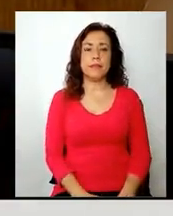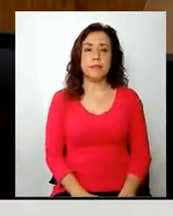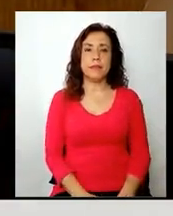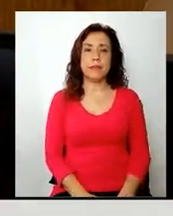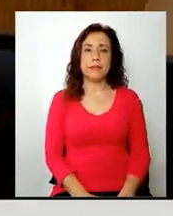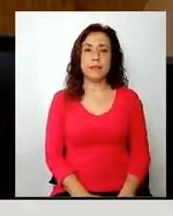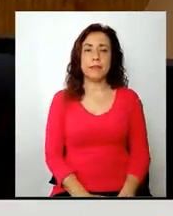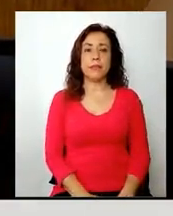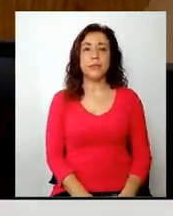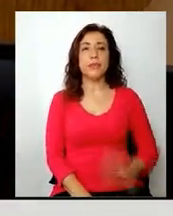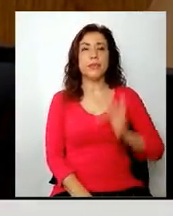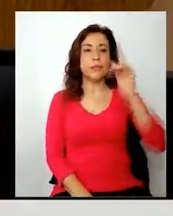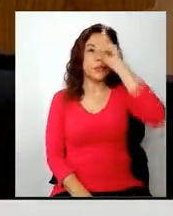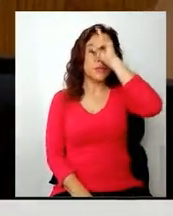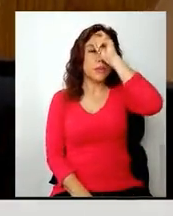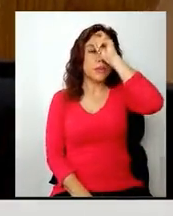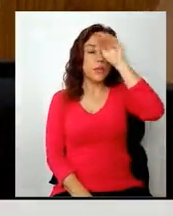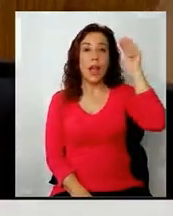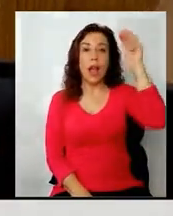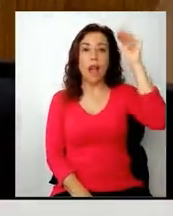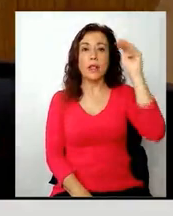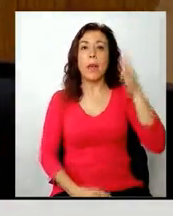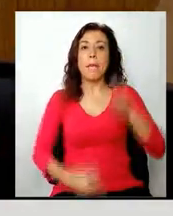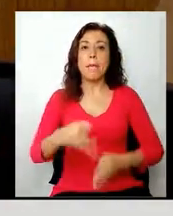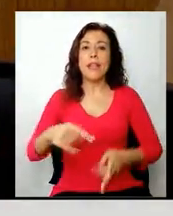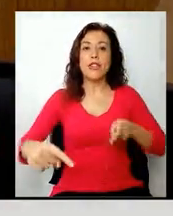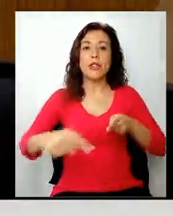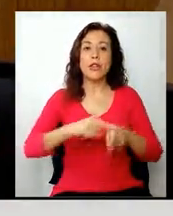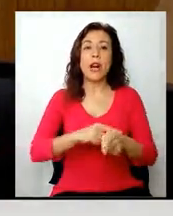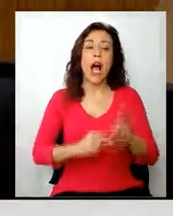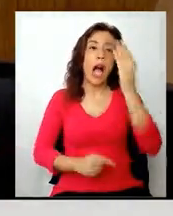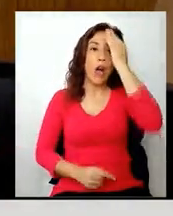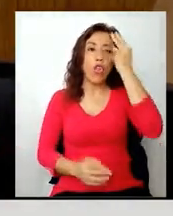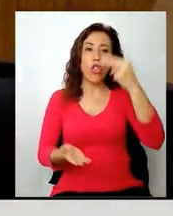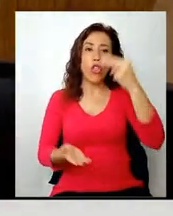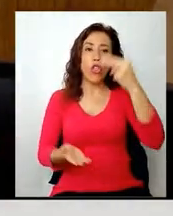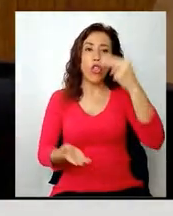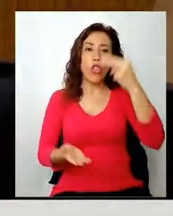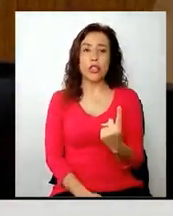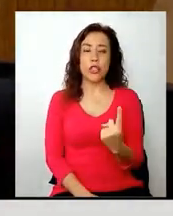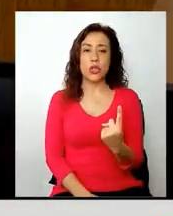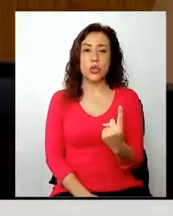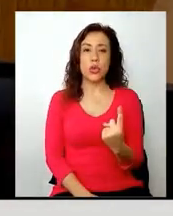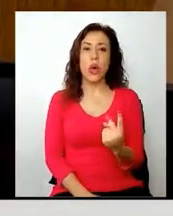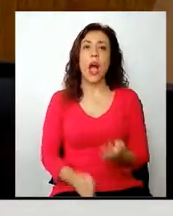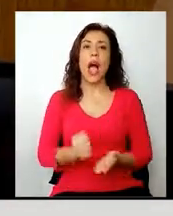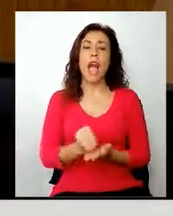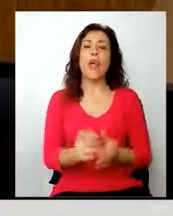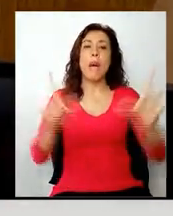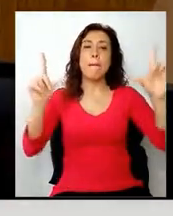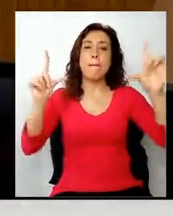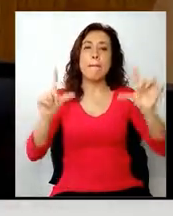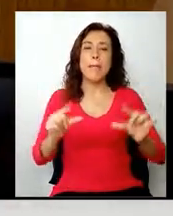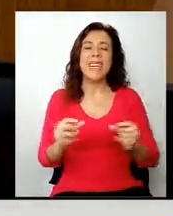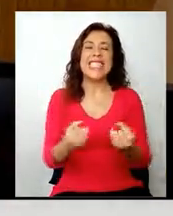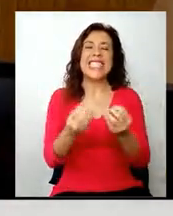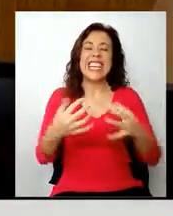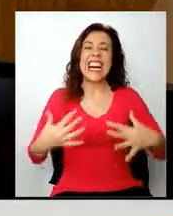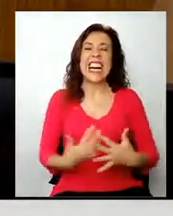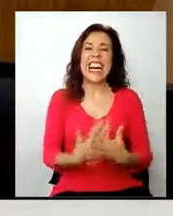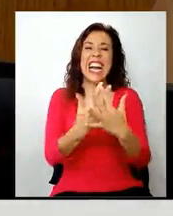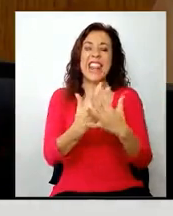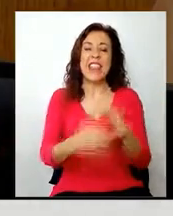futuro hospital de alto hospicio tiene plazo de entrega para agosto del año 2021 que ayudará a descongestionar toda la red de salud de la región de travacá